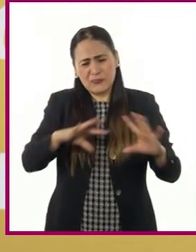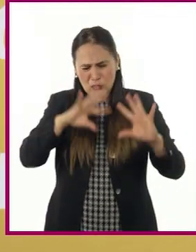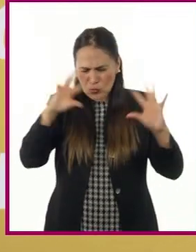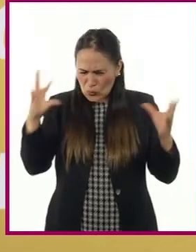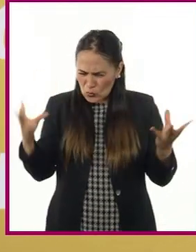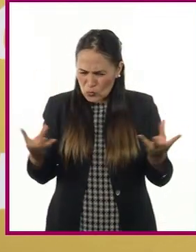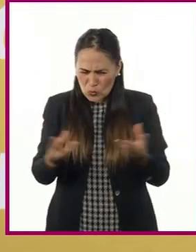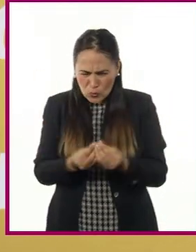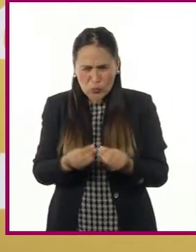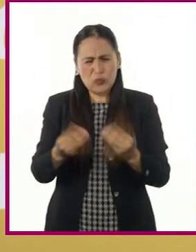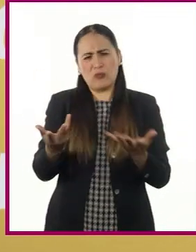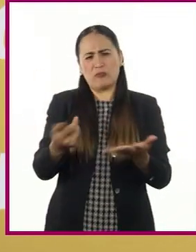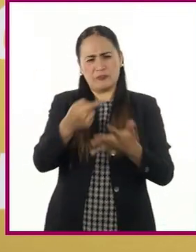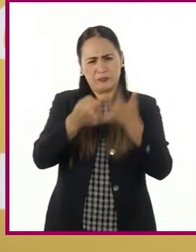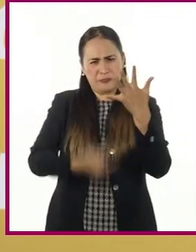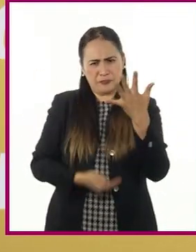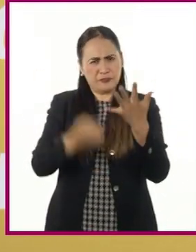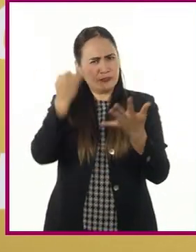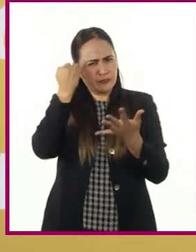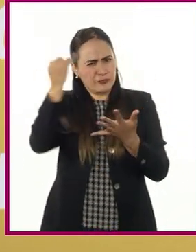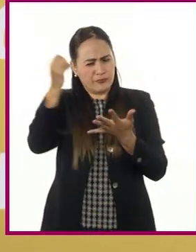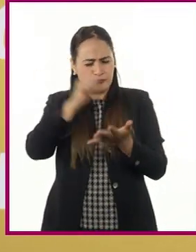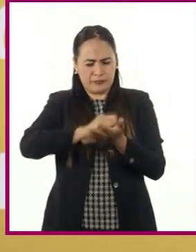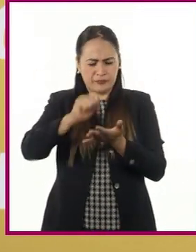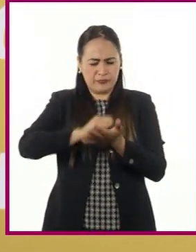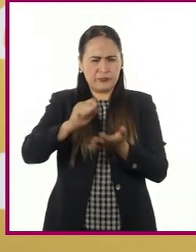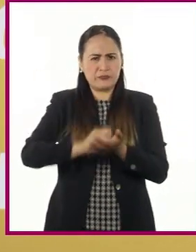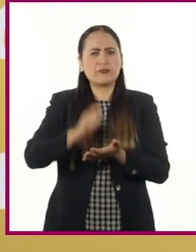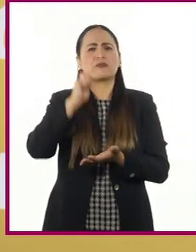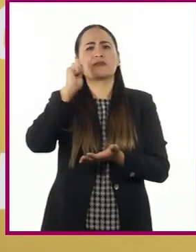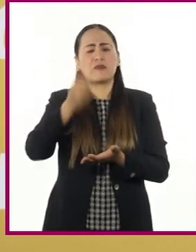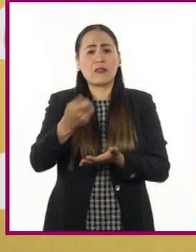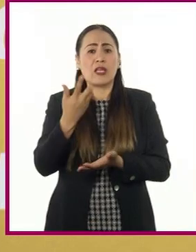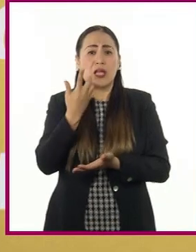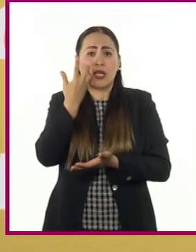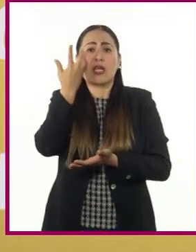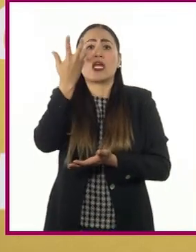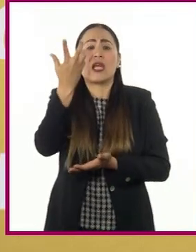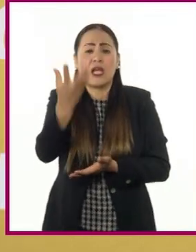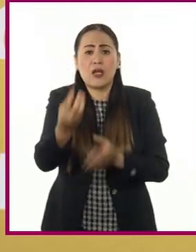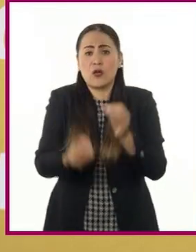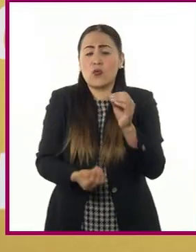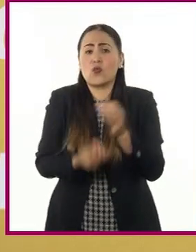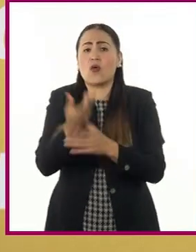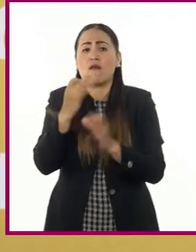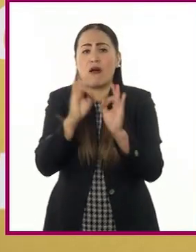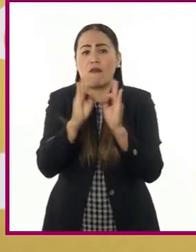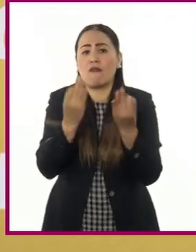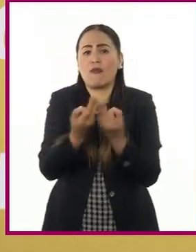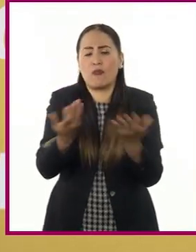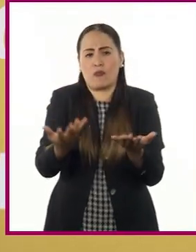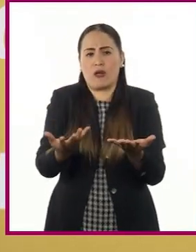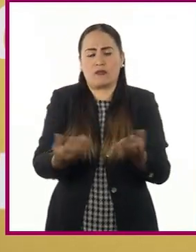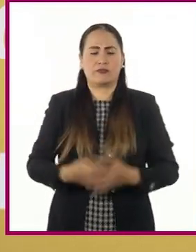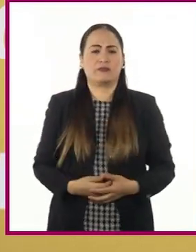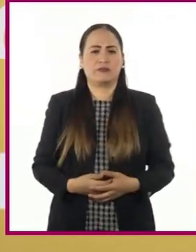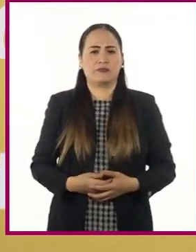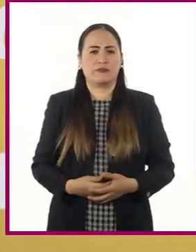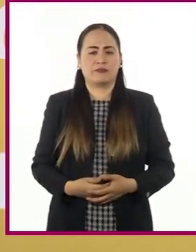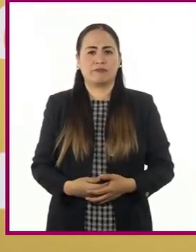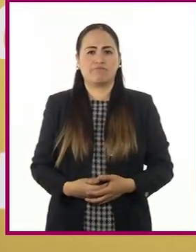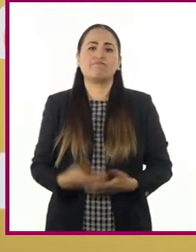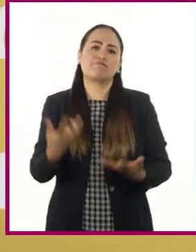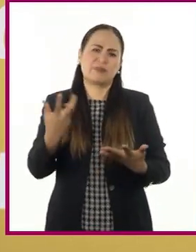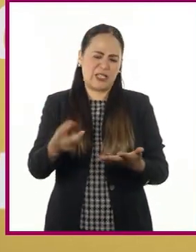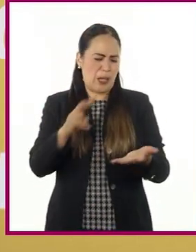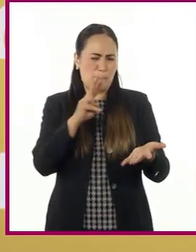de movimientos literarios se caracterice por la renovación y libertad de expresión, es decir, reacciona contra